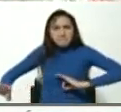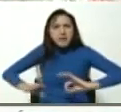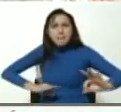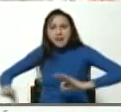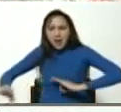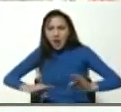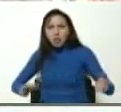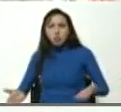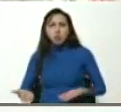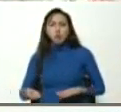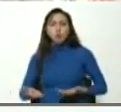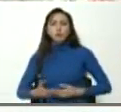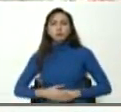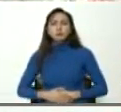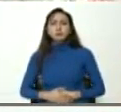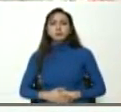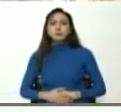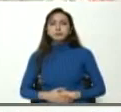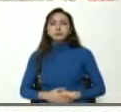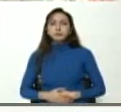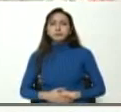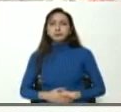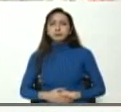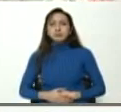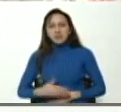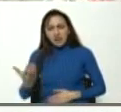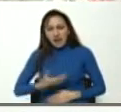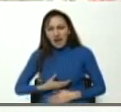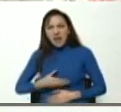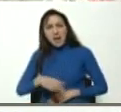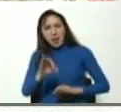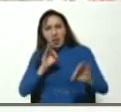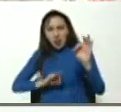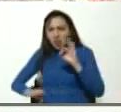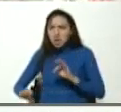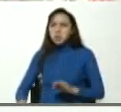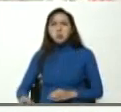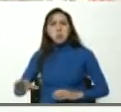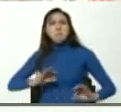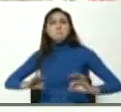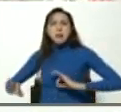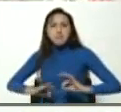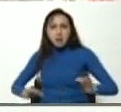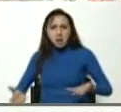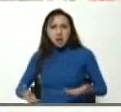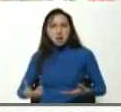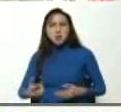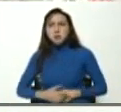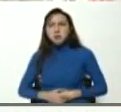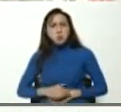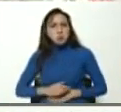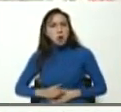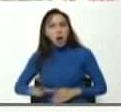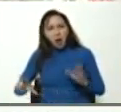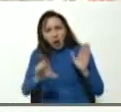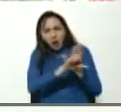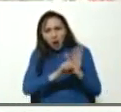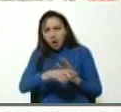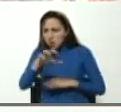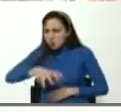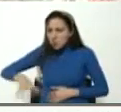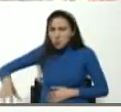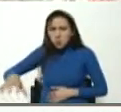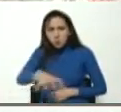gobernadora a alcaldes a legisladores a concejales